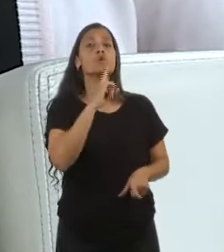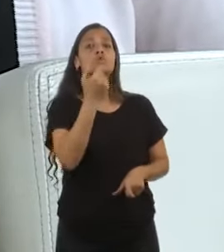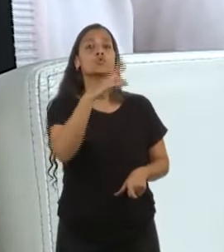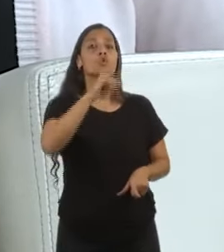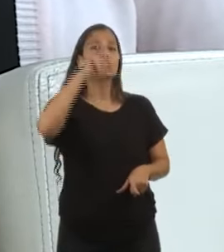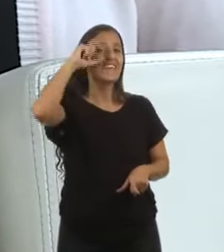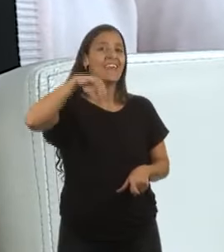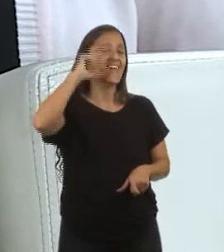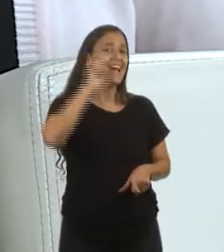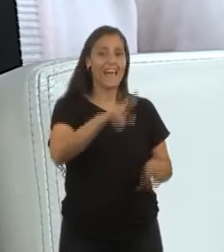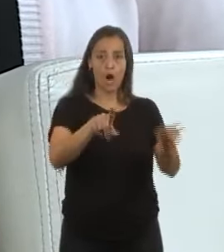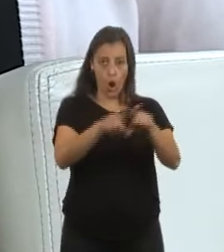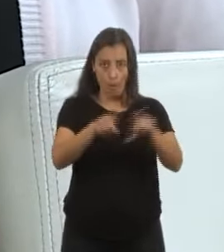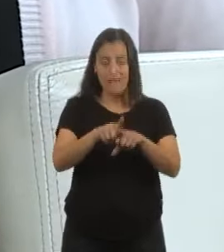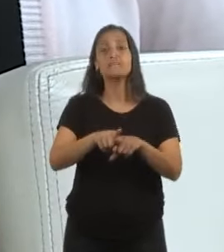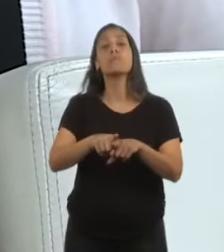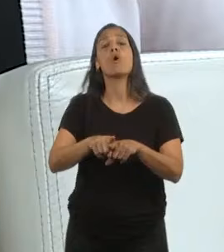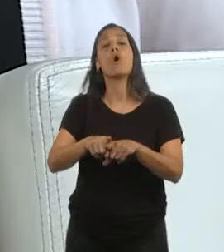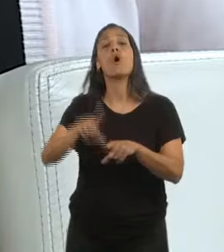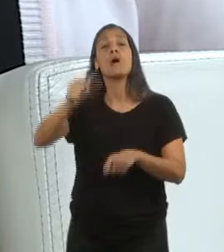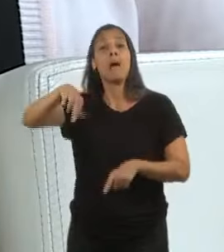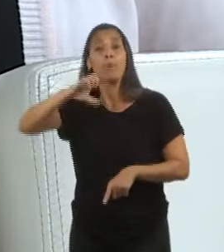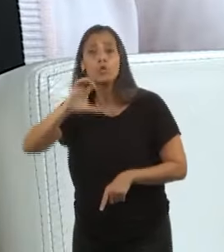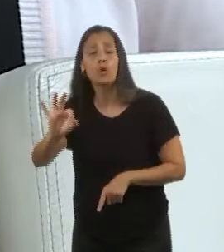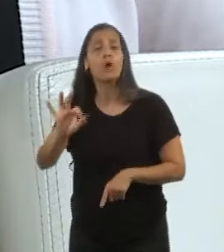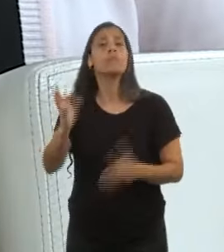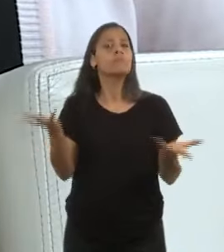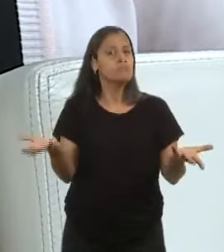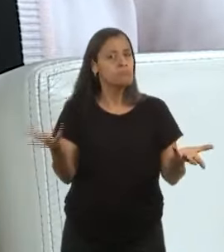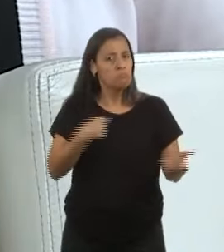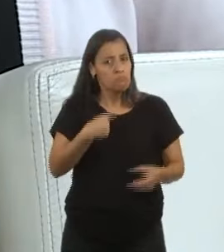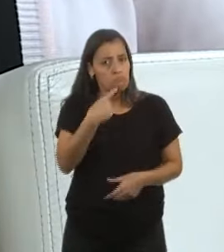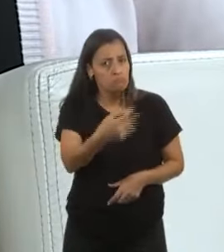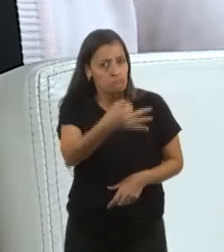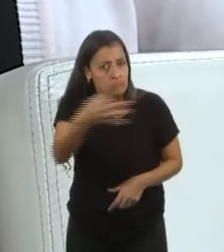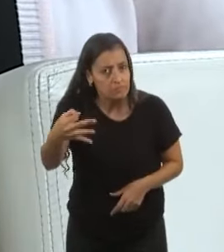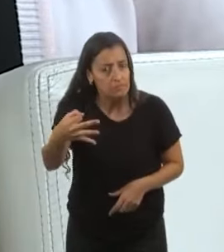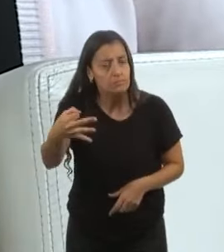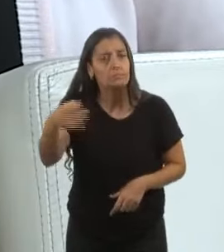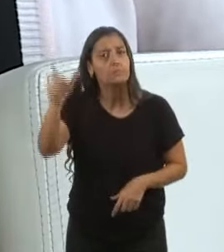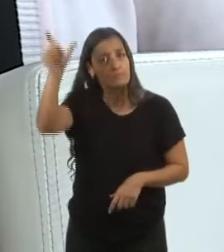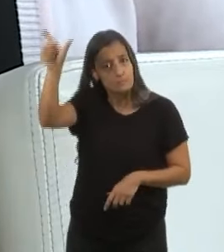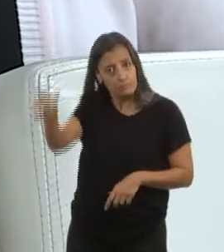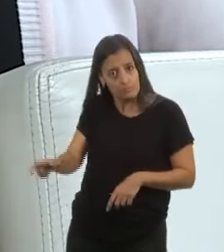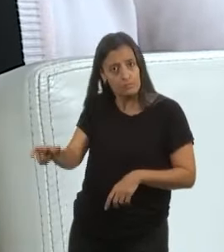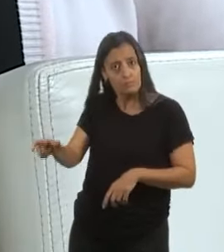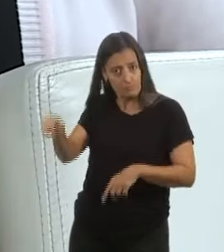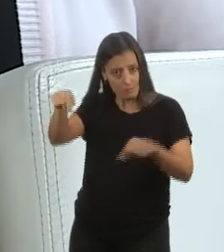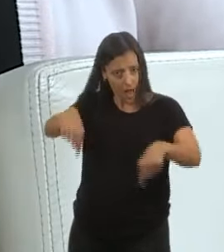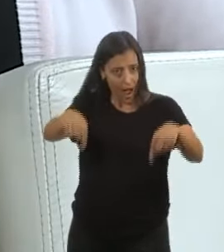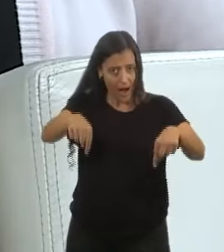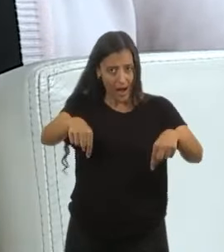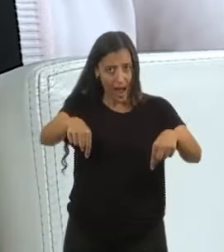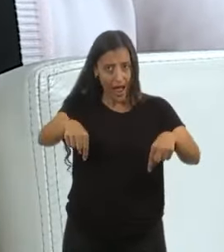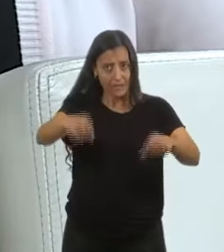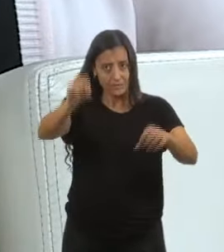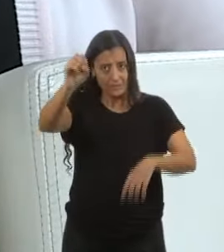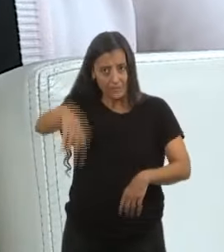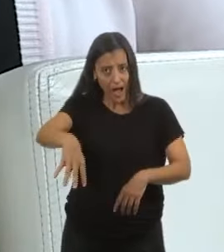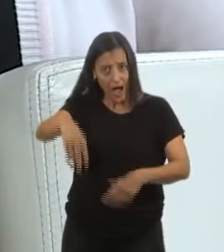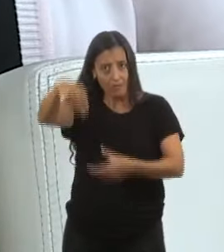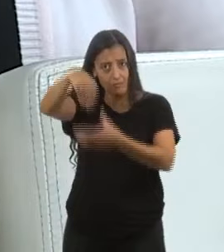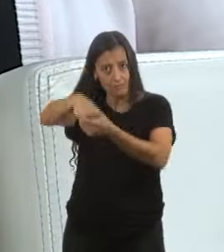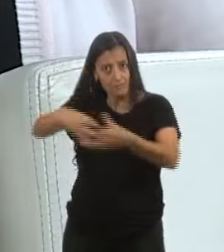y Santiago caputo y si efectivamente o no está aquí en al lado en la